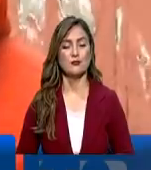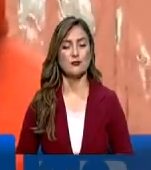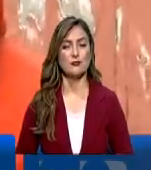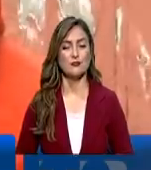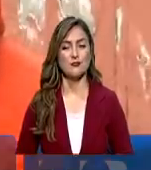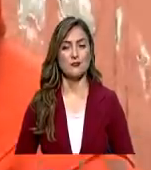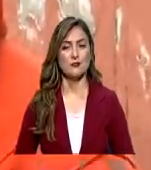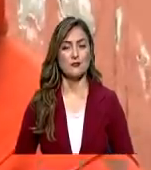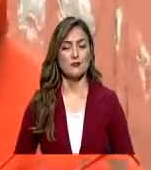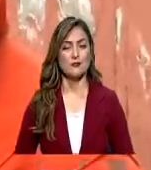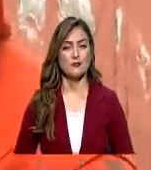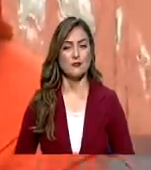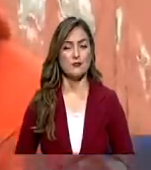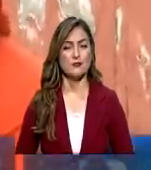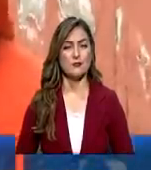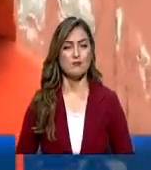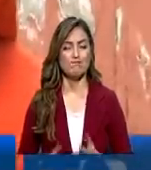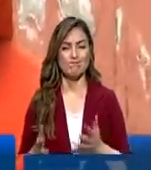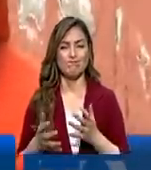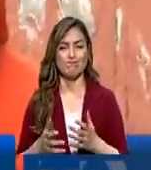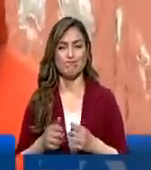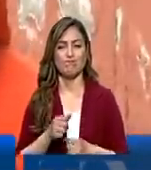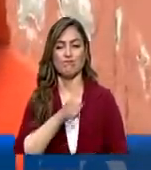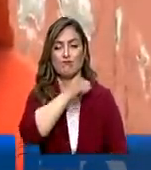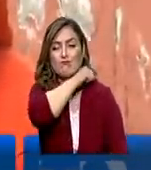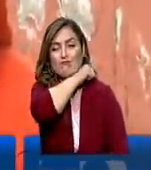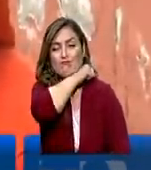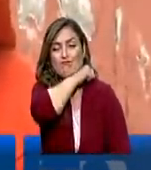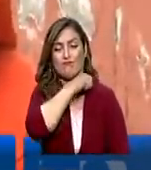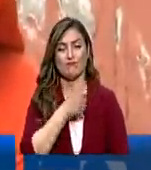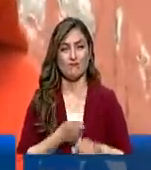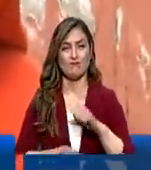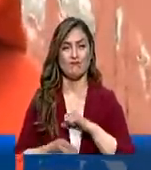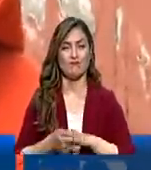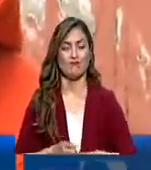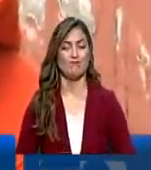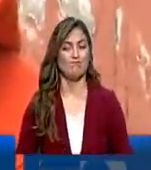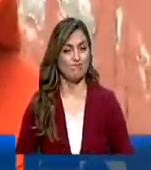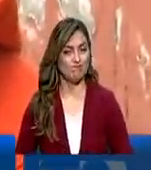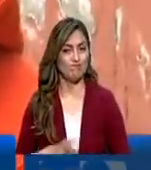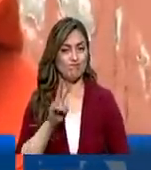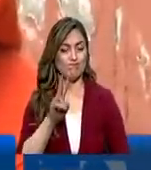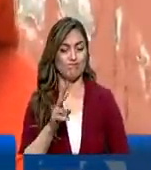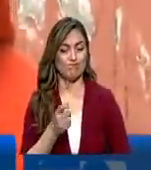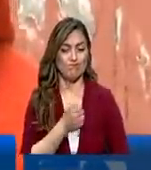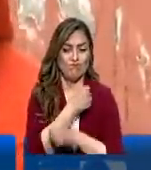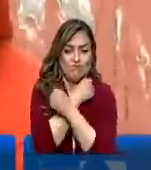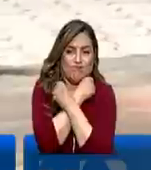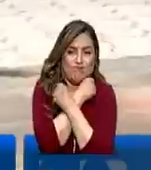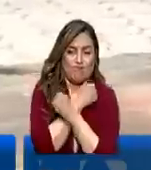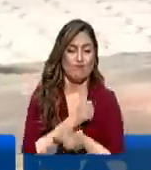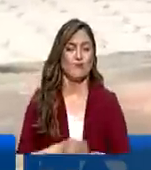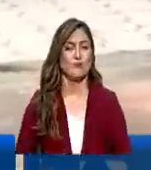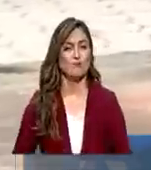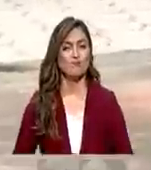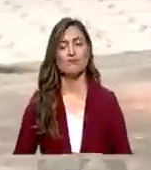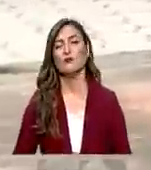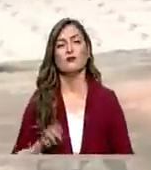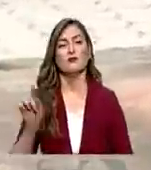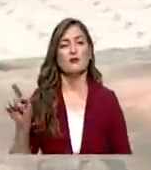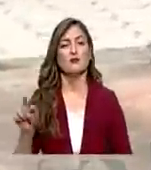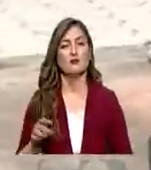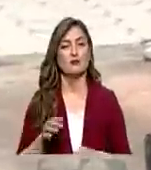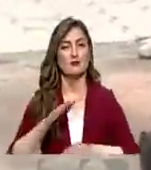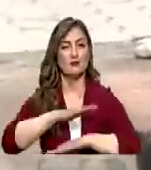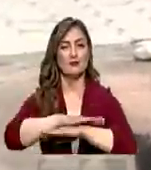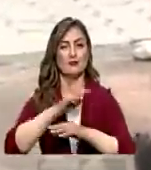Digamos que fue intento de homicidio porque también me tenían ahorcado. O sea, es que estaban dos detrás y me tenían ahorcado y me estaban pegando en la cabeza. Según Adrián, con